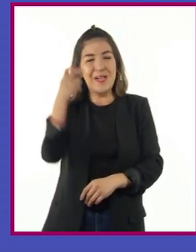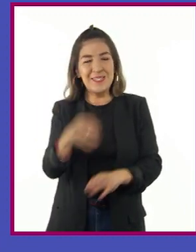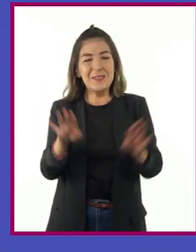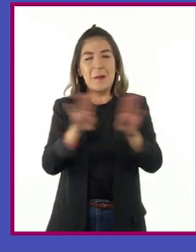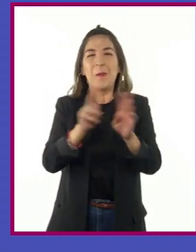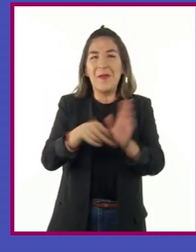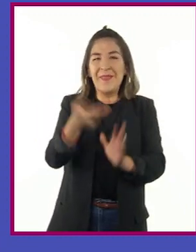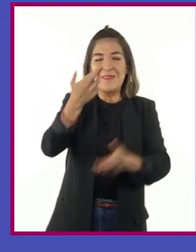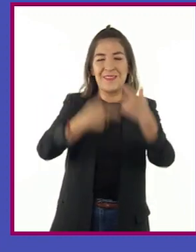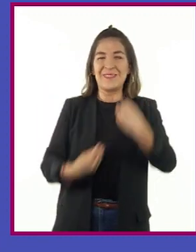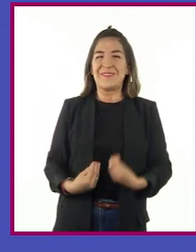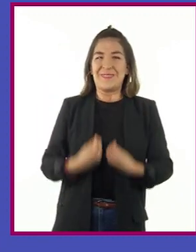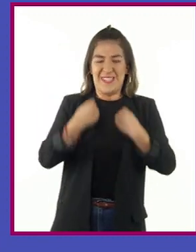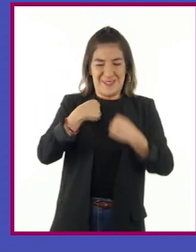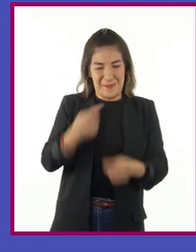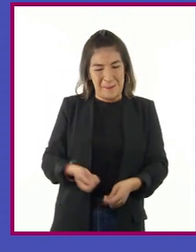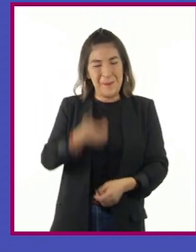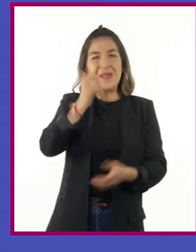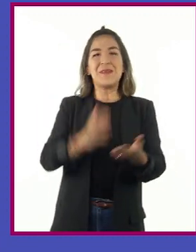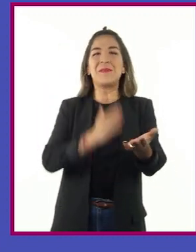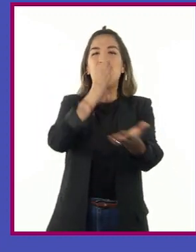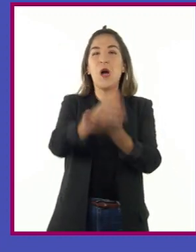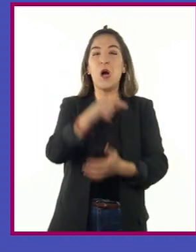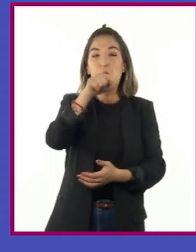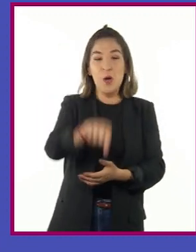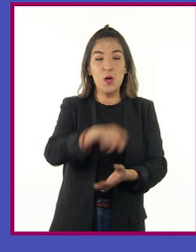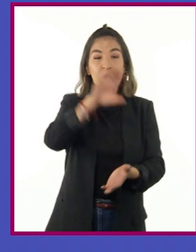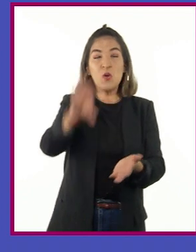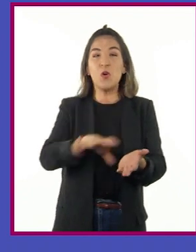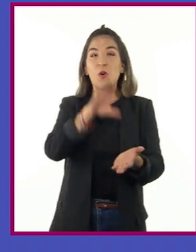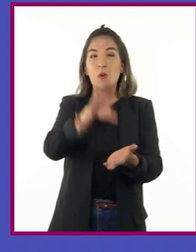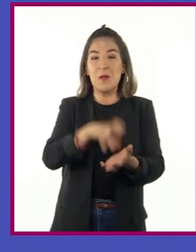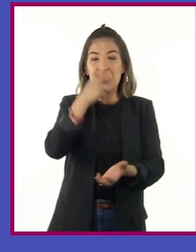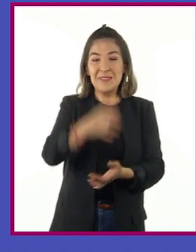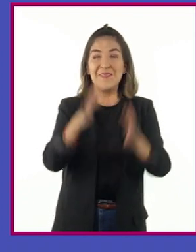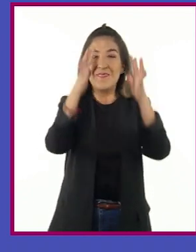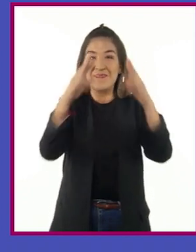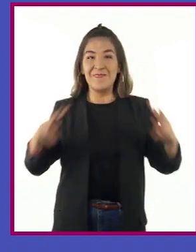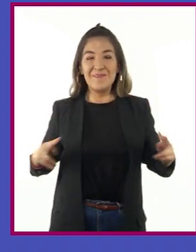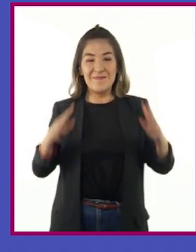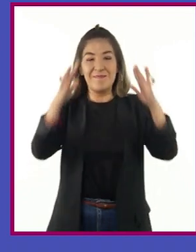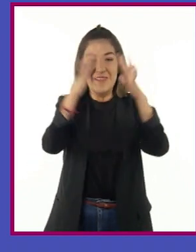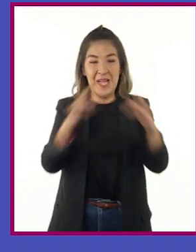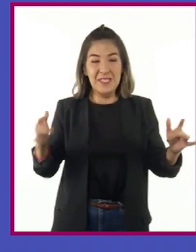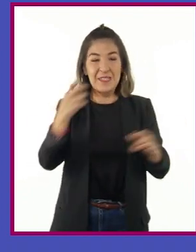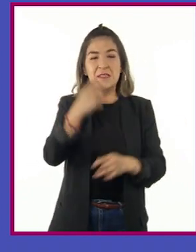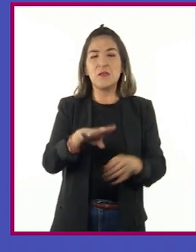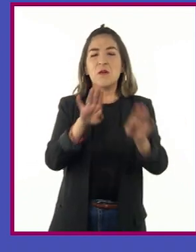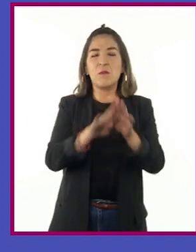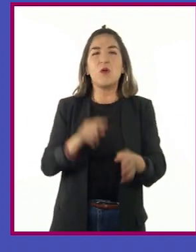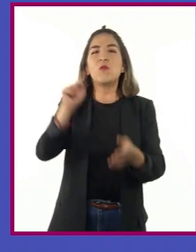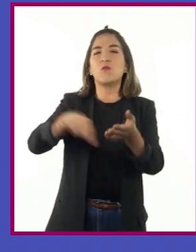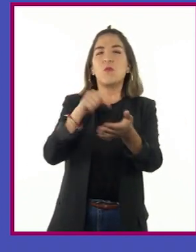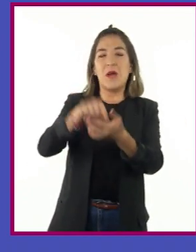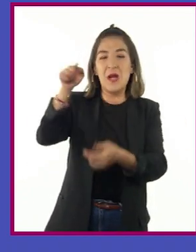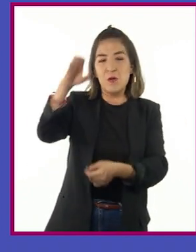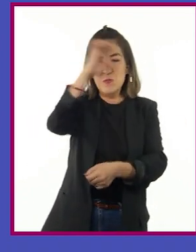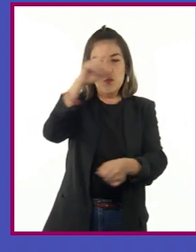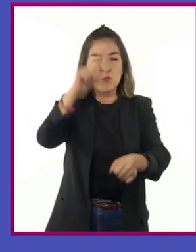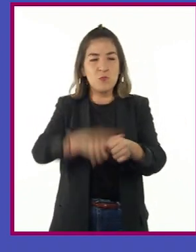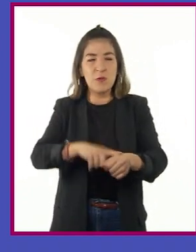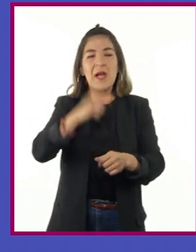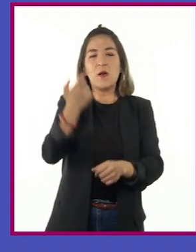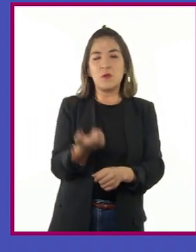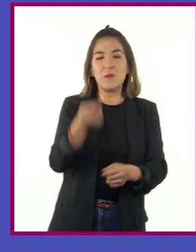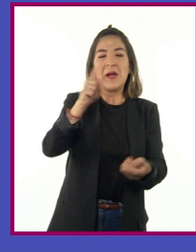francesa. A mi vuelta a Francia, el Fondo de Cultura Económica me acogió en su departamento técnico, gracias a los